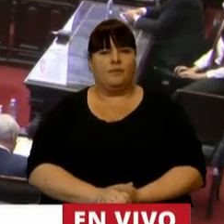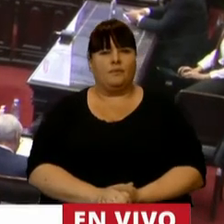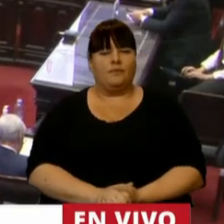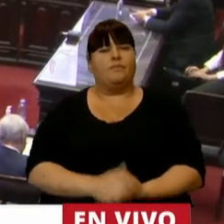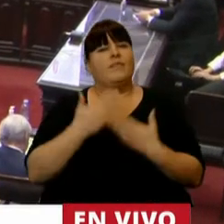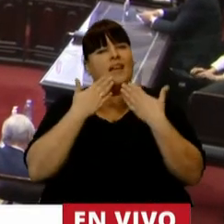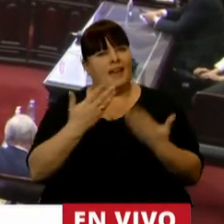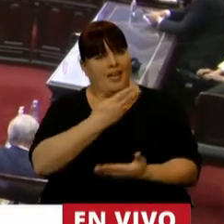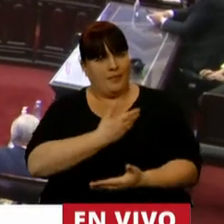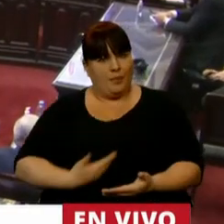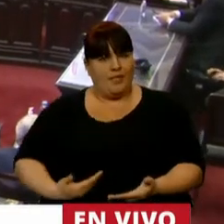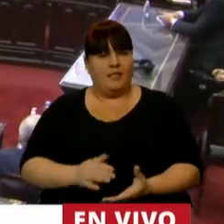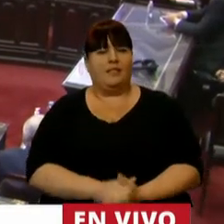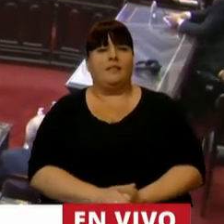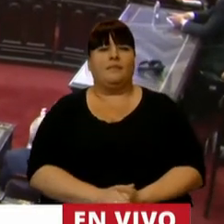Gracias, presidente.